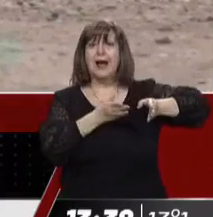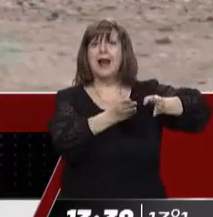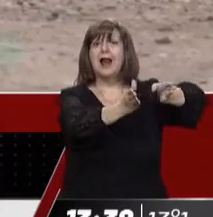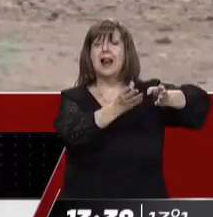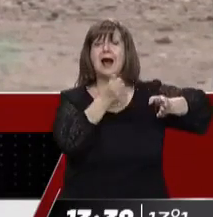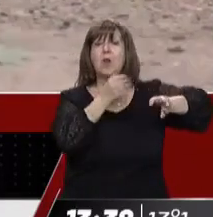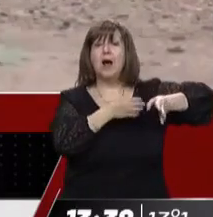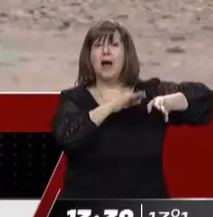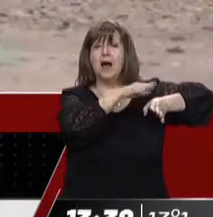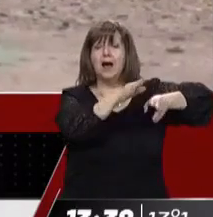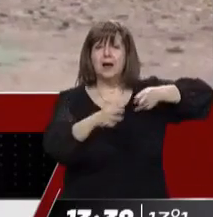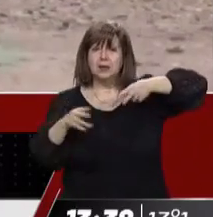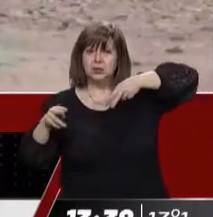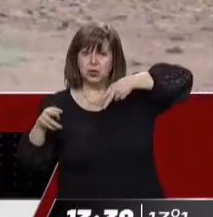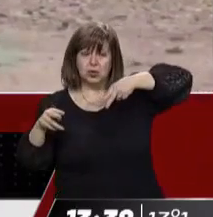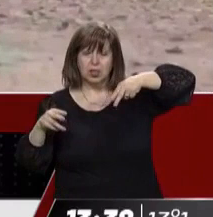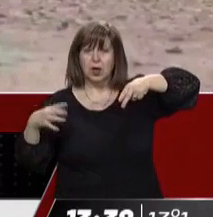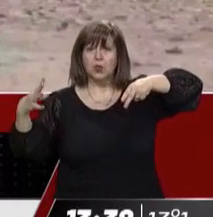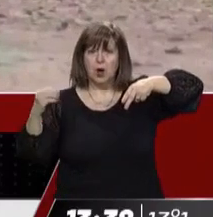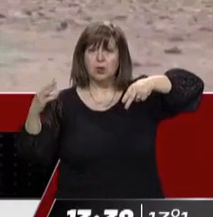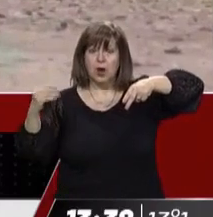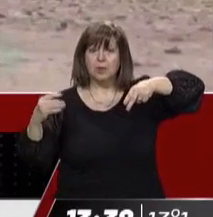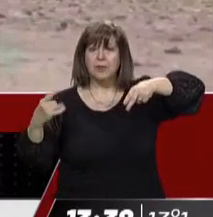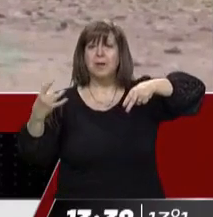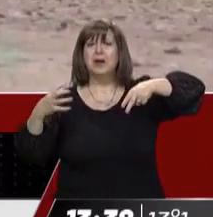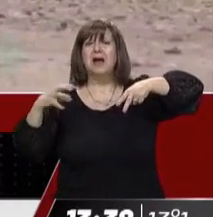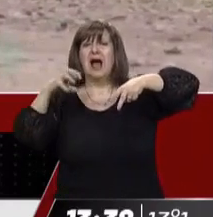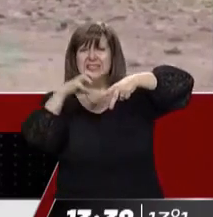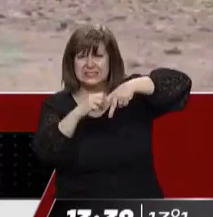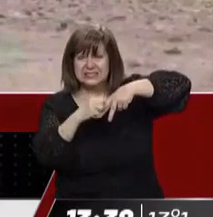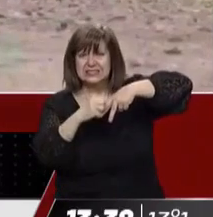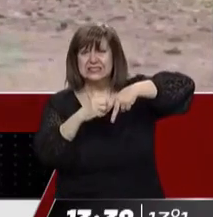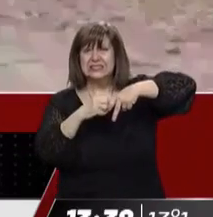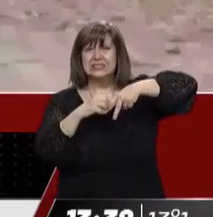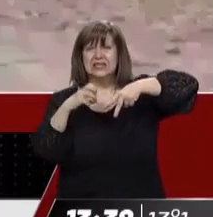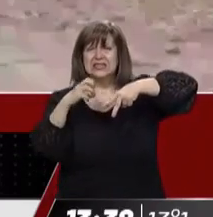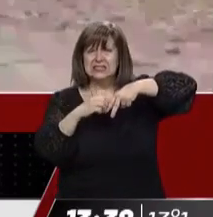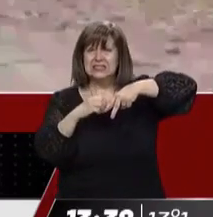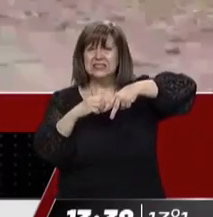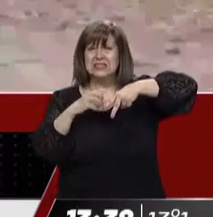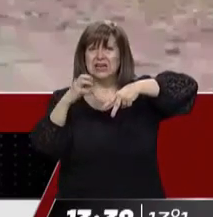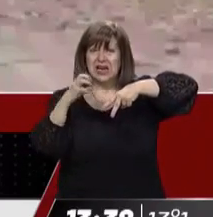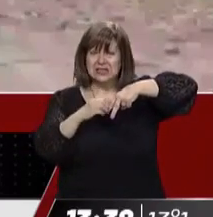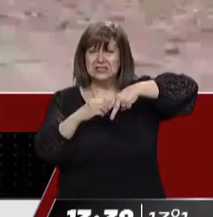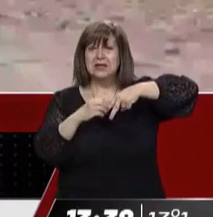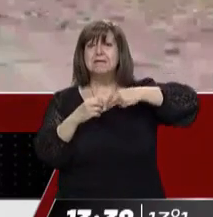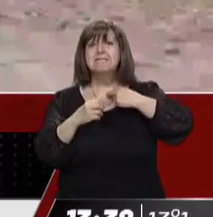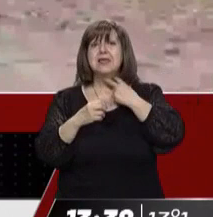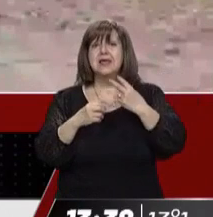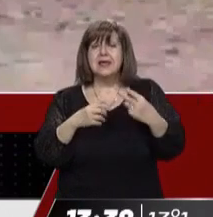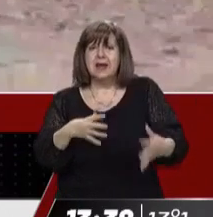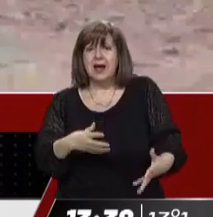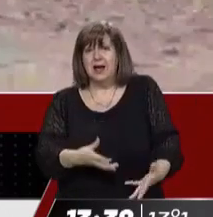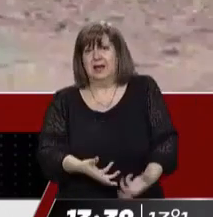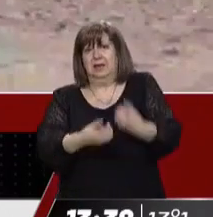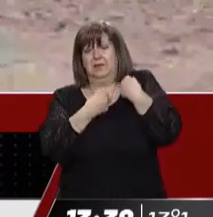y agravan todo el tiempo sí Primero me morieron la pierna y yo apenas me empezaron a morder a mi hija la